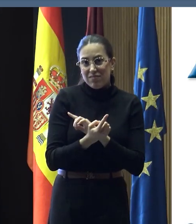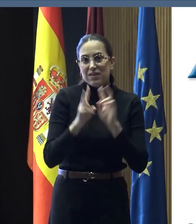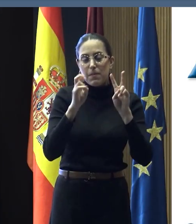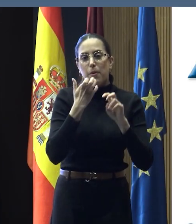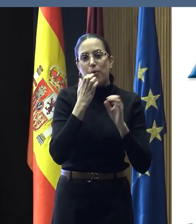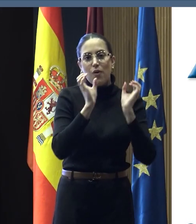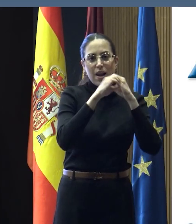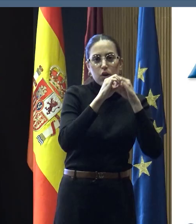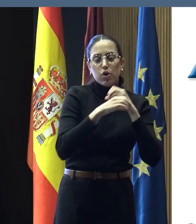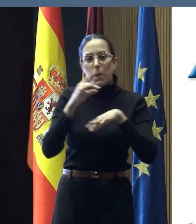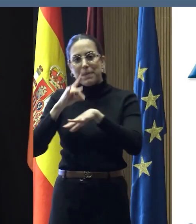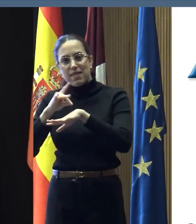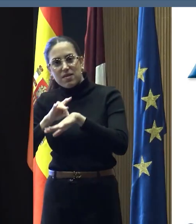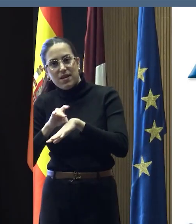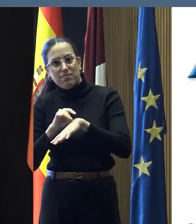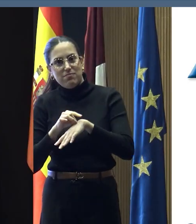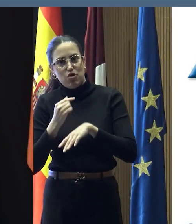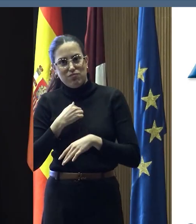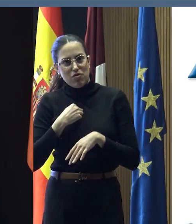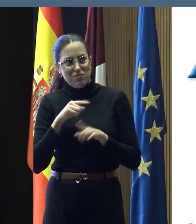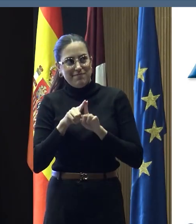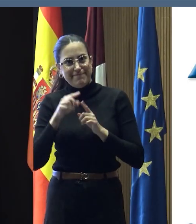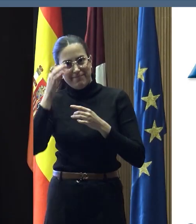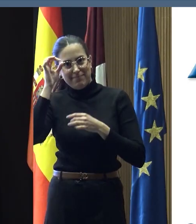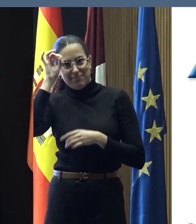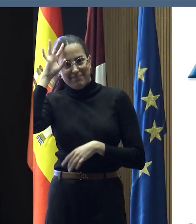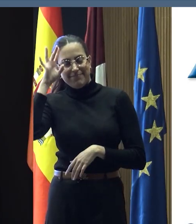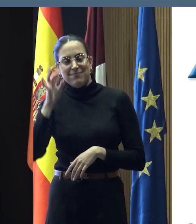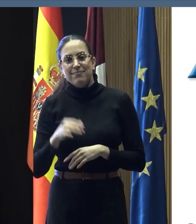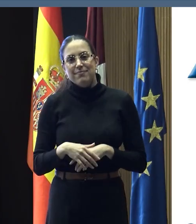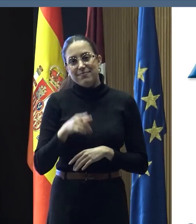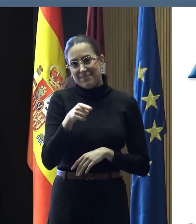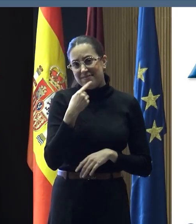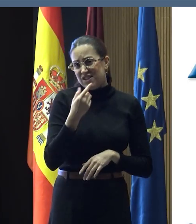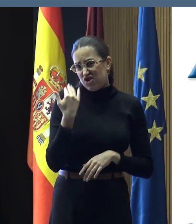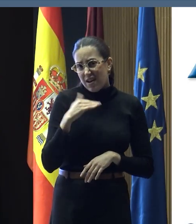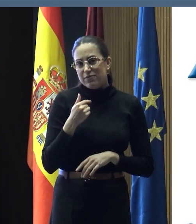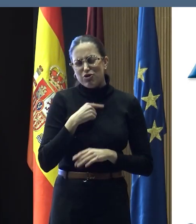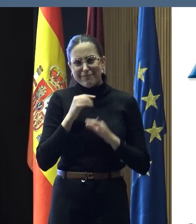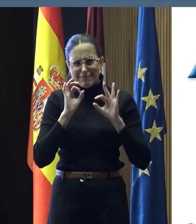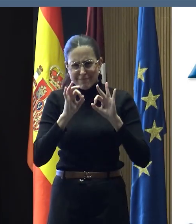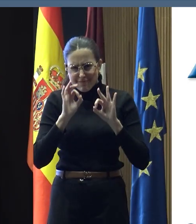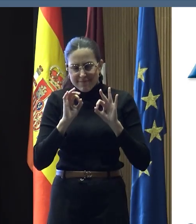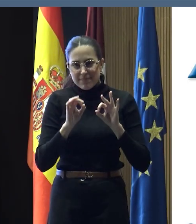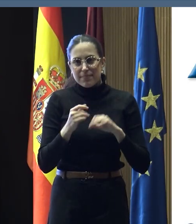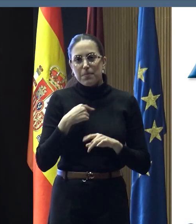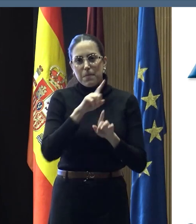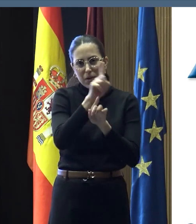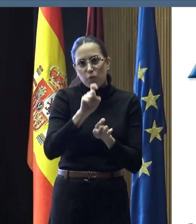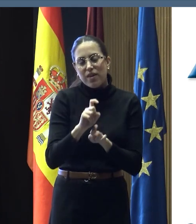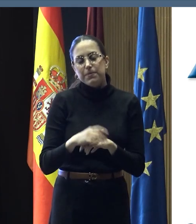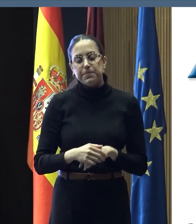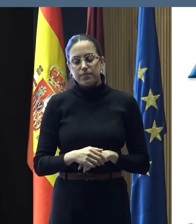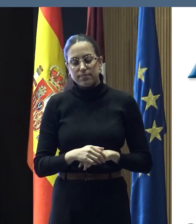por la medicina, en fin, por la investigación. Esto ya se ha dicho. Yo, para concretar, solamente una pregunta. Se ha dicho